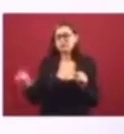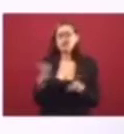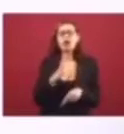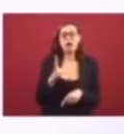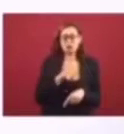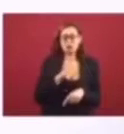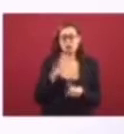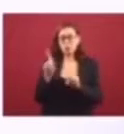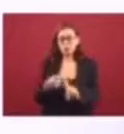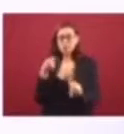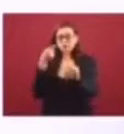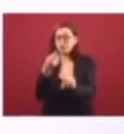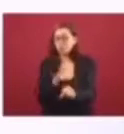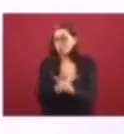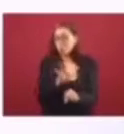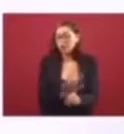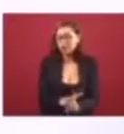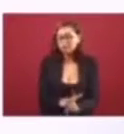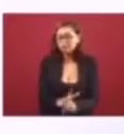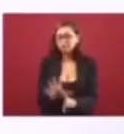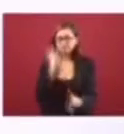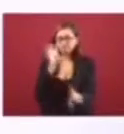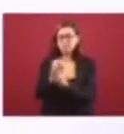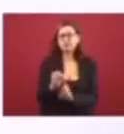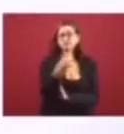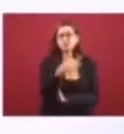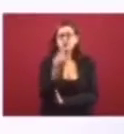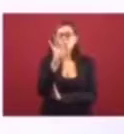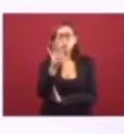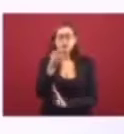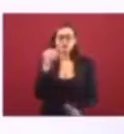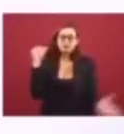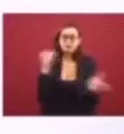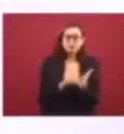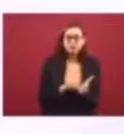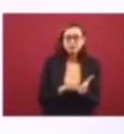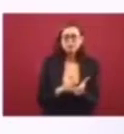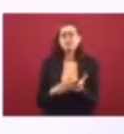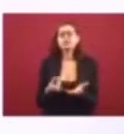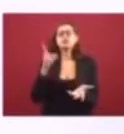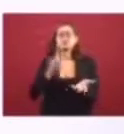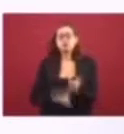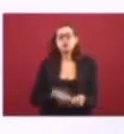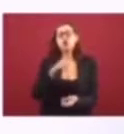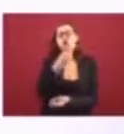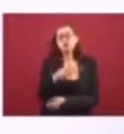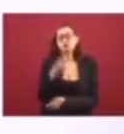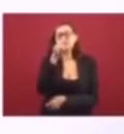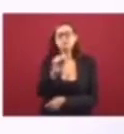me parece. Pero así no se puede dirigir una economía. La economía exige